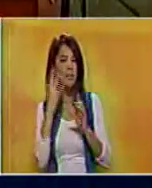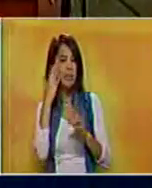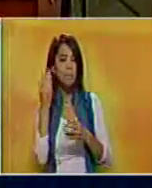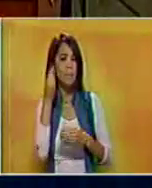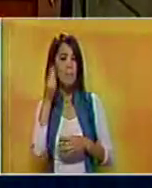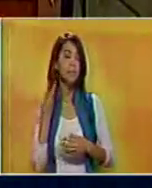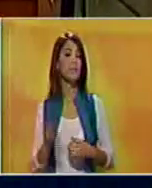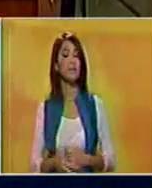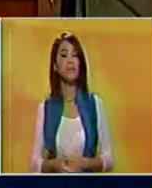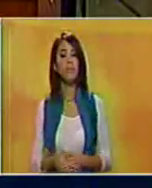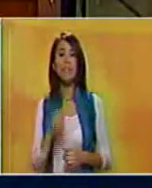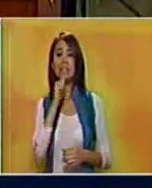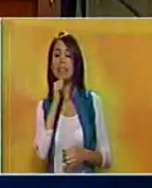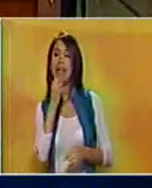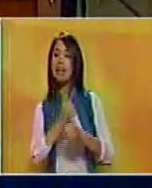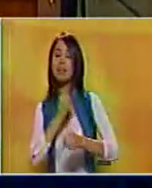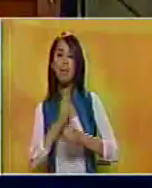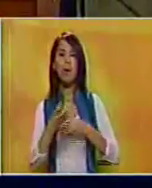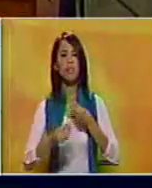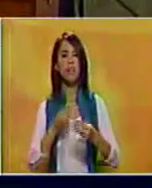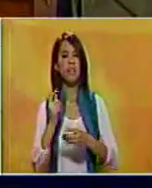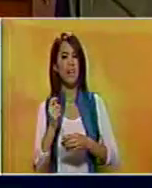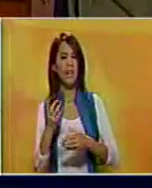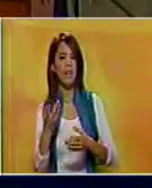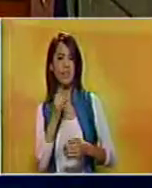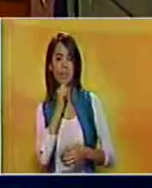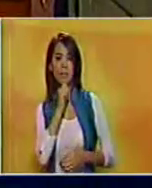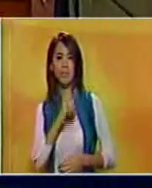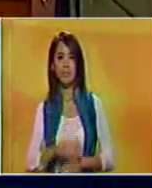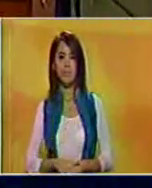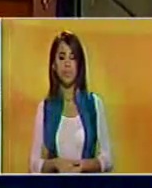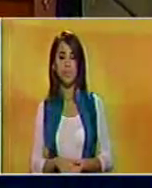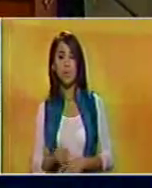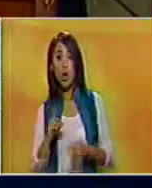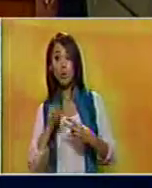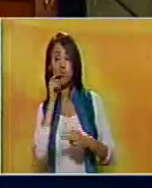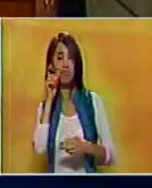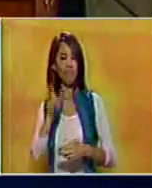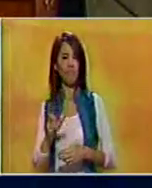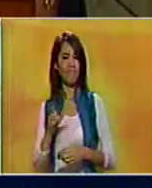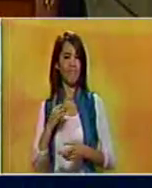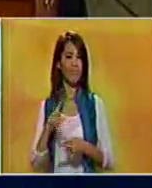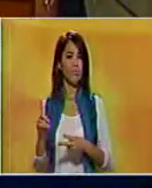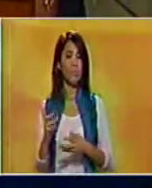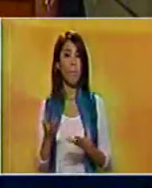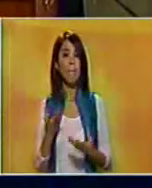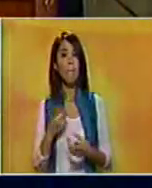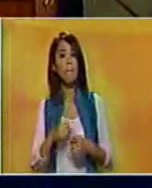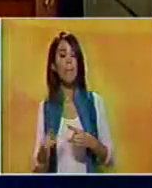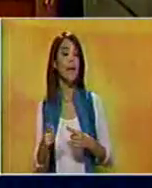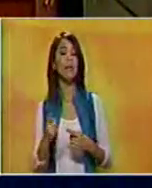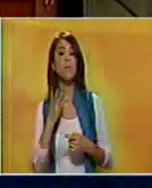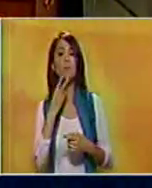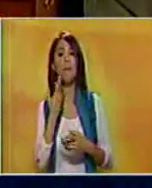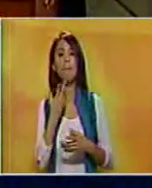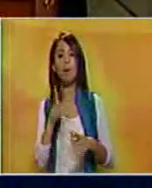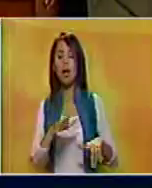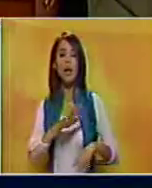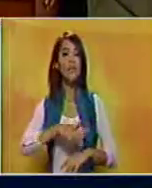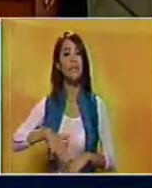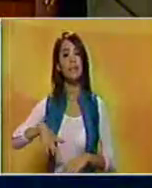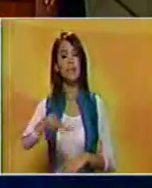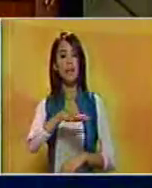venir a hacerles el trabajo? ¿Quién va a venir a hacerles la tarea? Macri. Pero si Macri no puede ir ni siquiera al estadio de